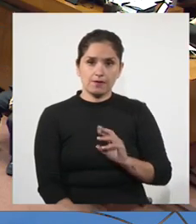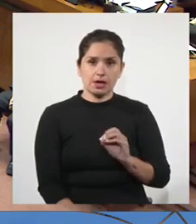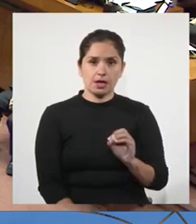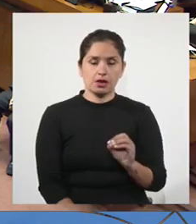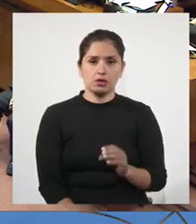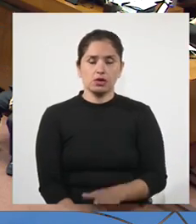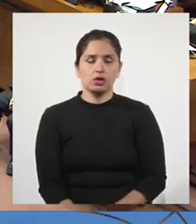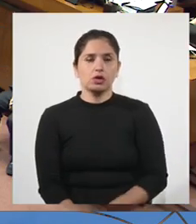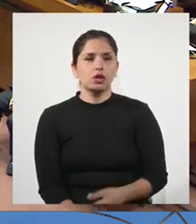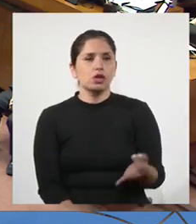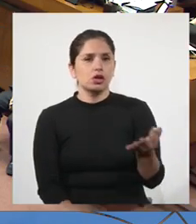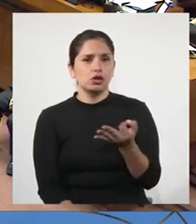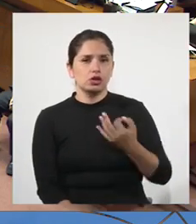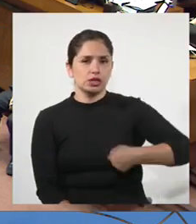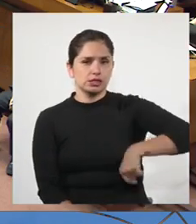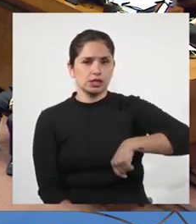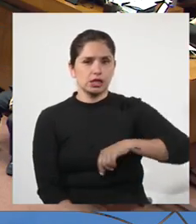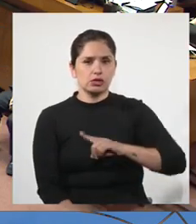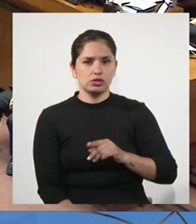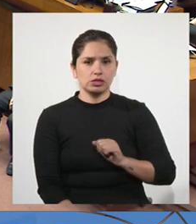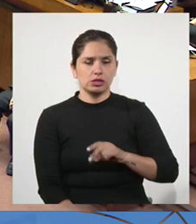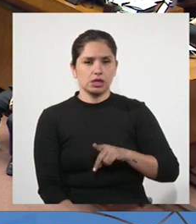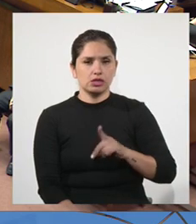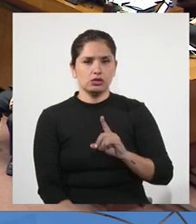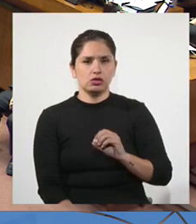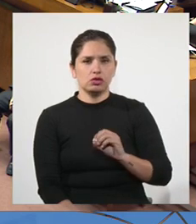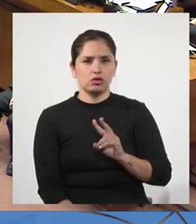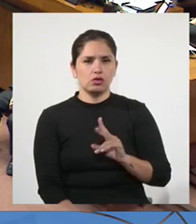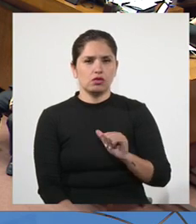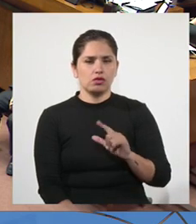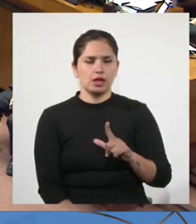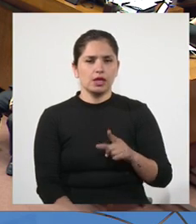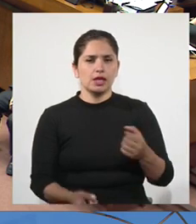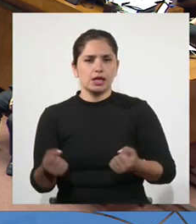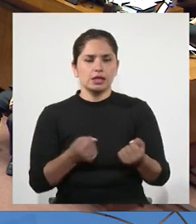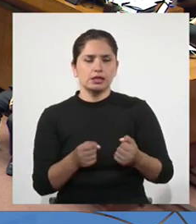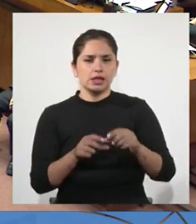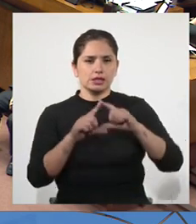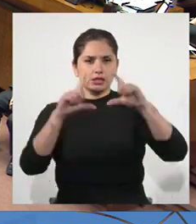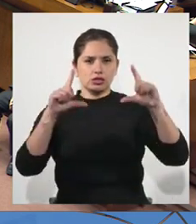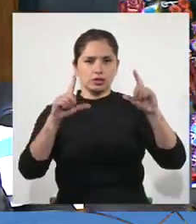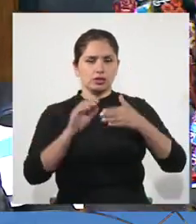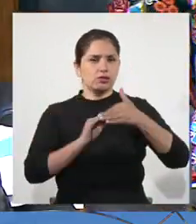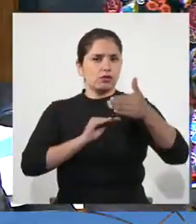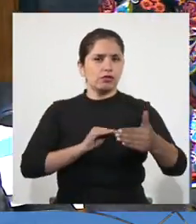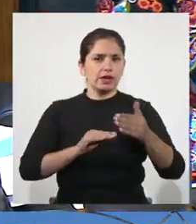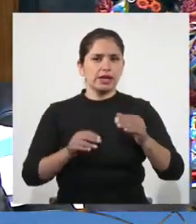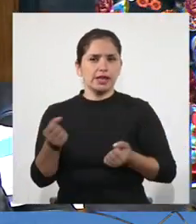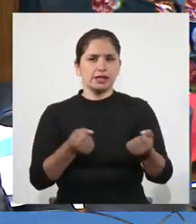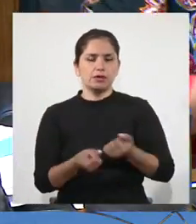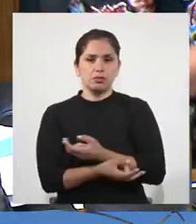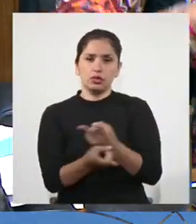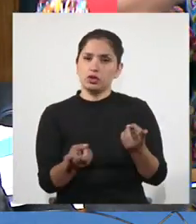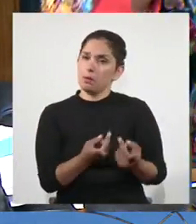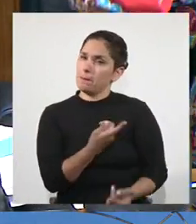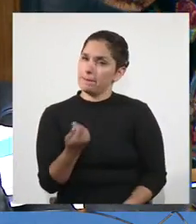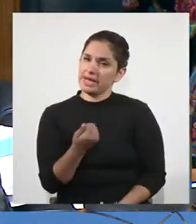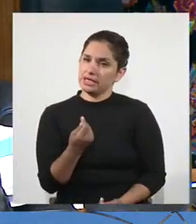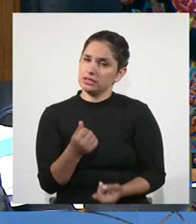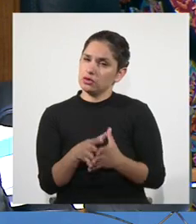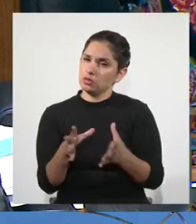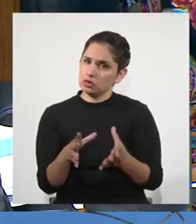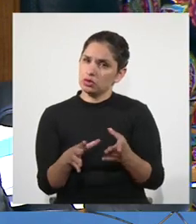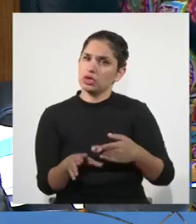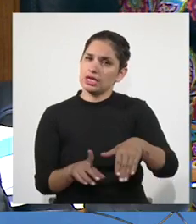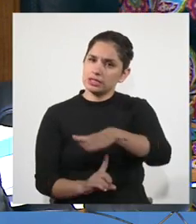Presidente, lo planteado por el senador David Sandoval respecto a los taxis colectivos que están fuera del ámbito del transporte público, se asimila mucho a lo que hemos venido planteando respecto